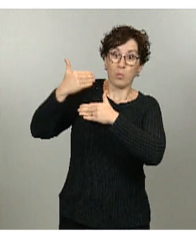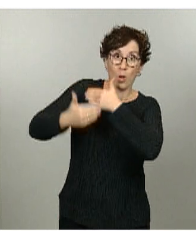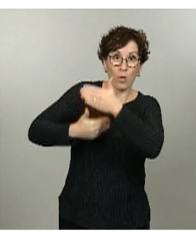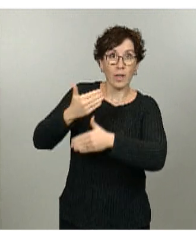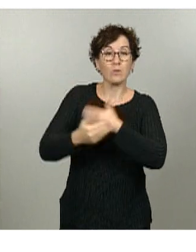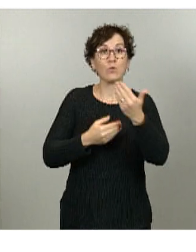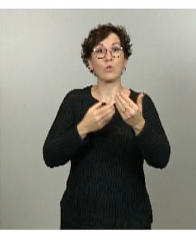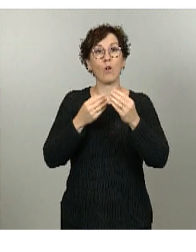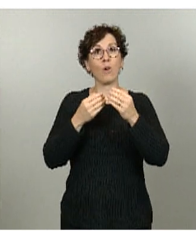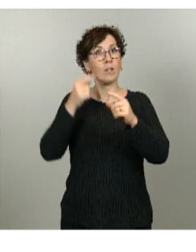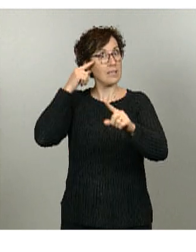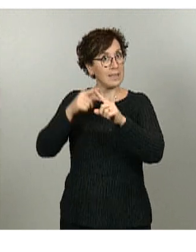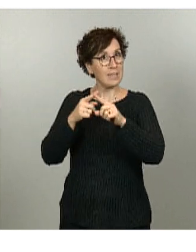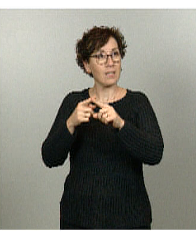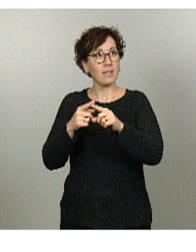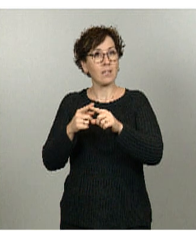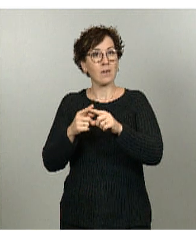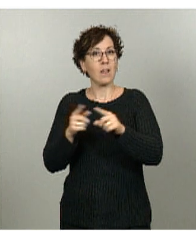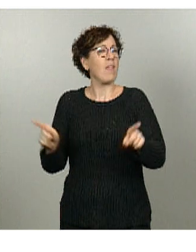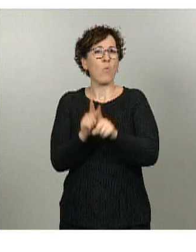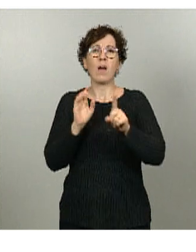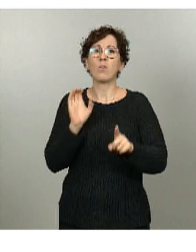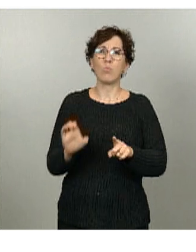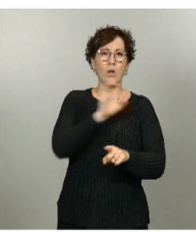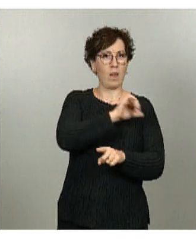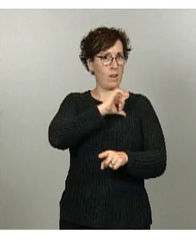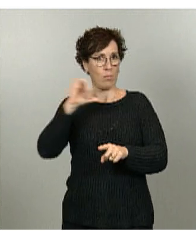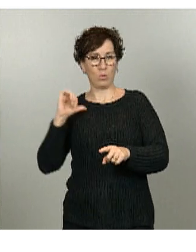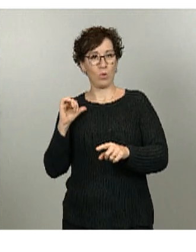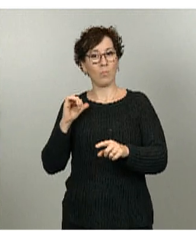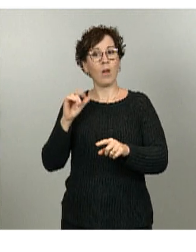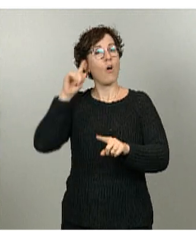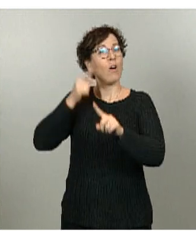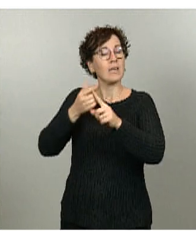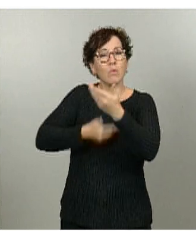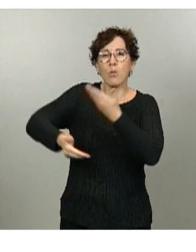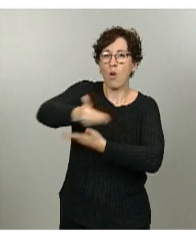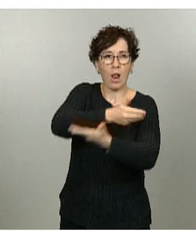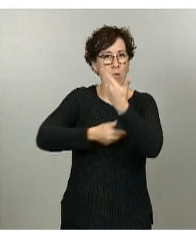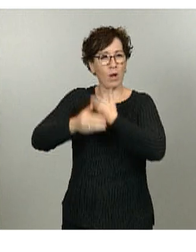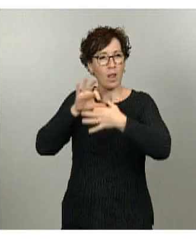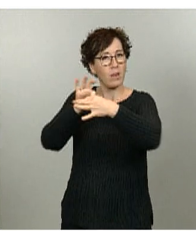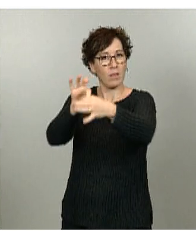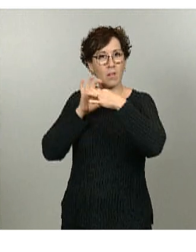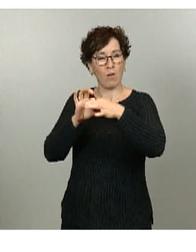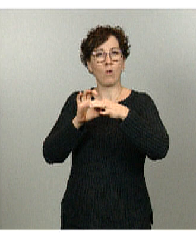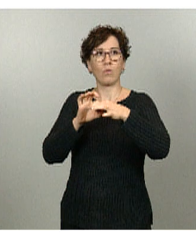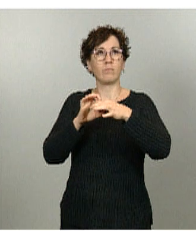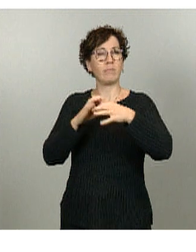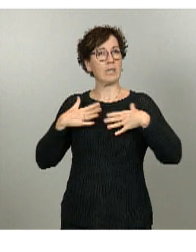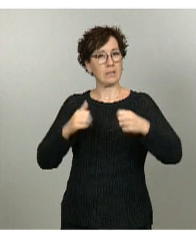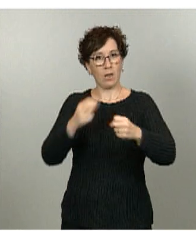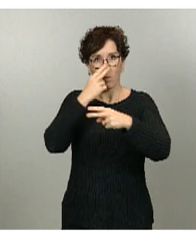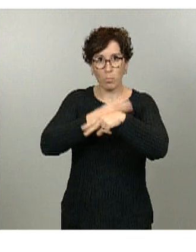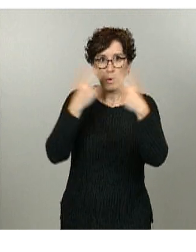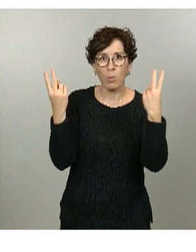una comunidad como para otra en una colaboración muy estrecha con todas las autoridades de salud pública y de salud en